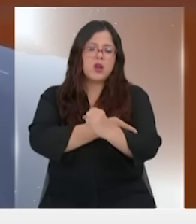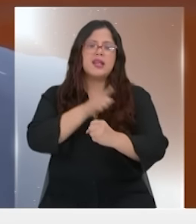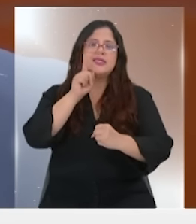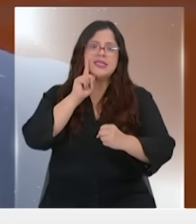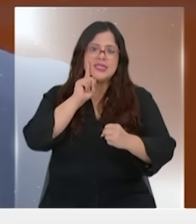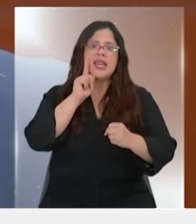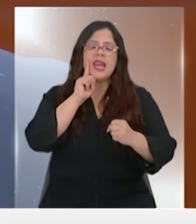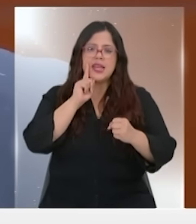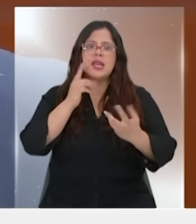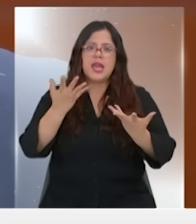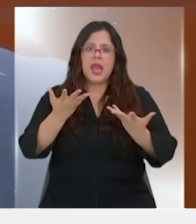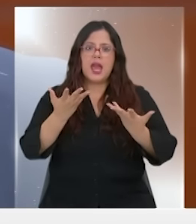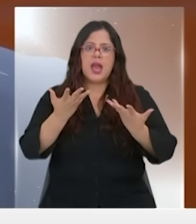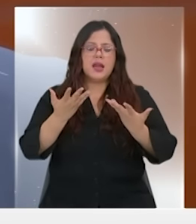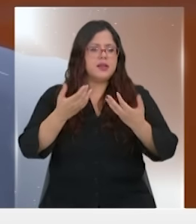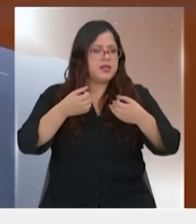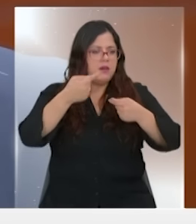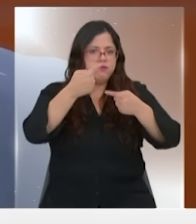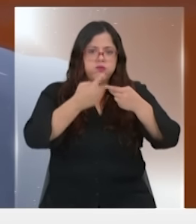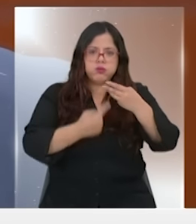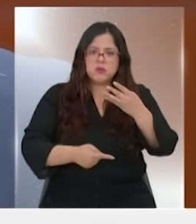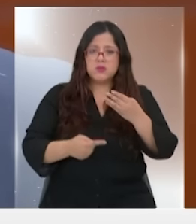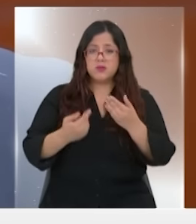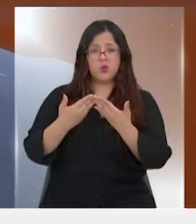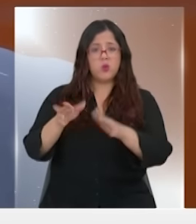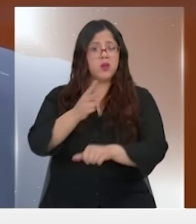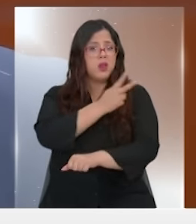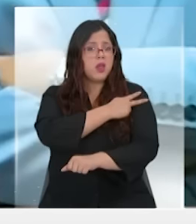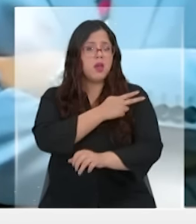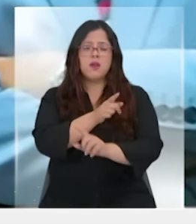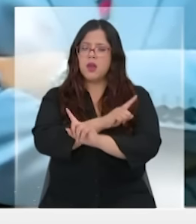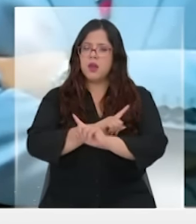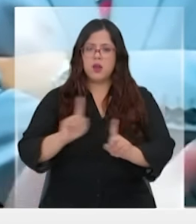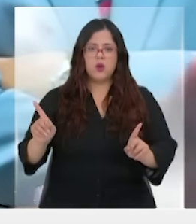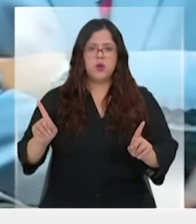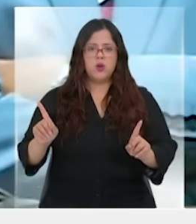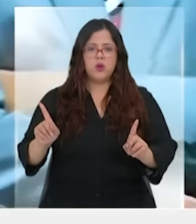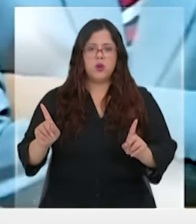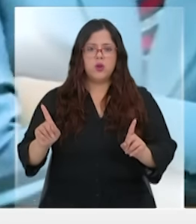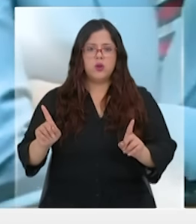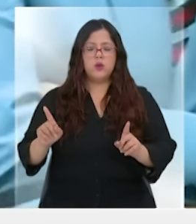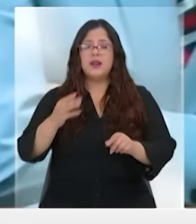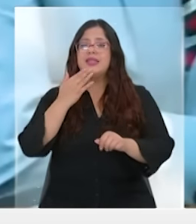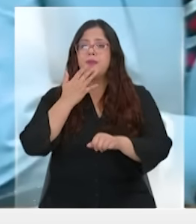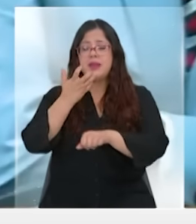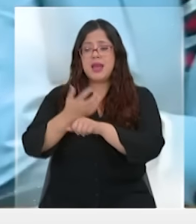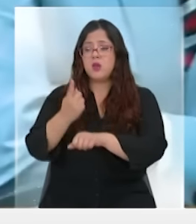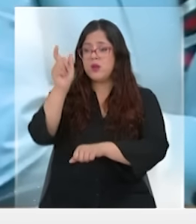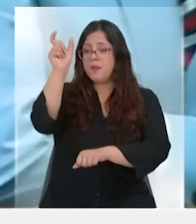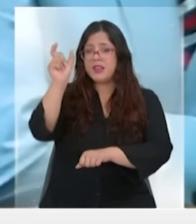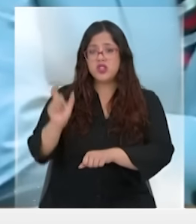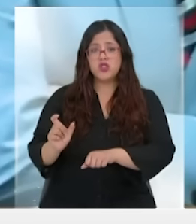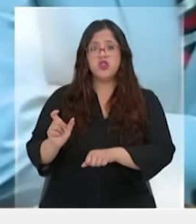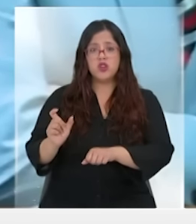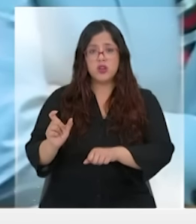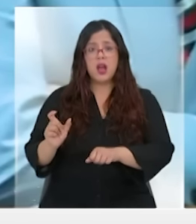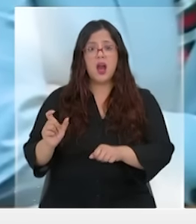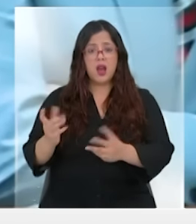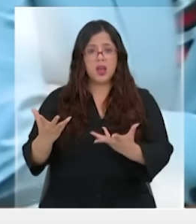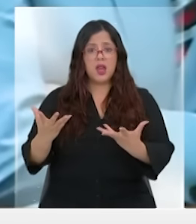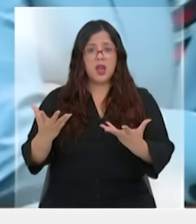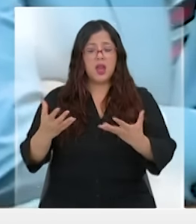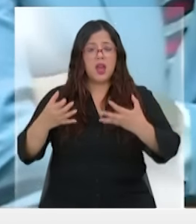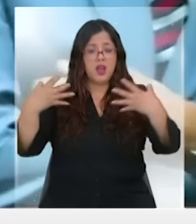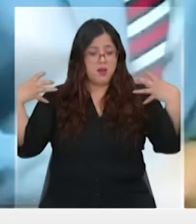tiene alcance. No es cualquier jefe. Por un lado tenemos una persona de peso en un